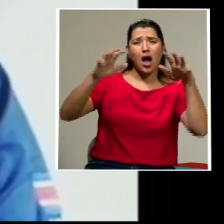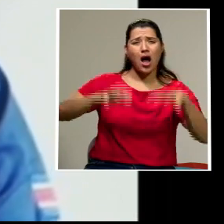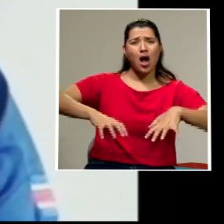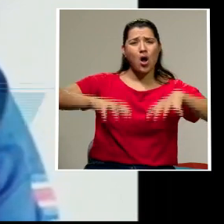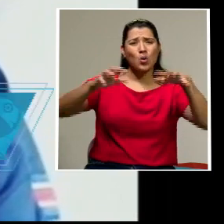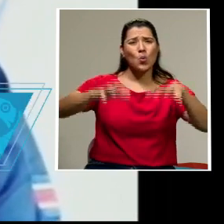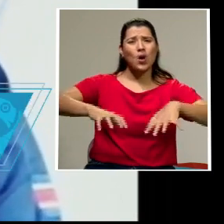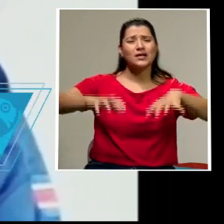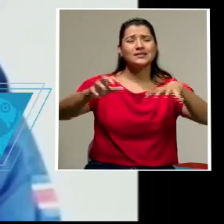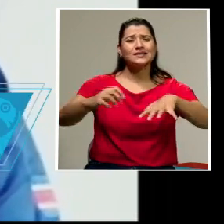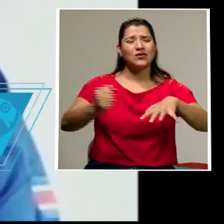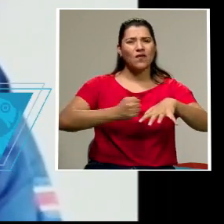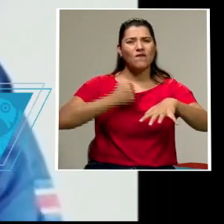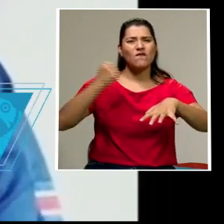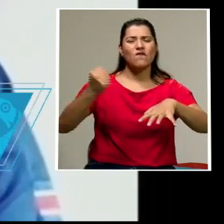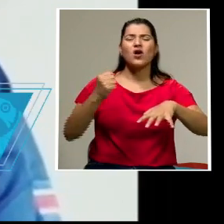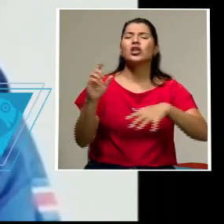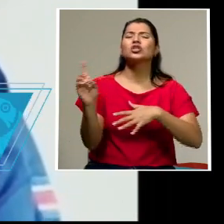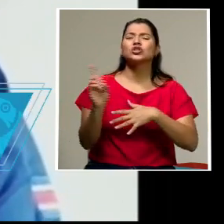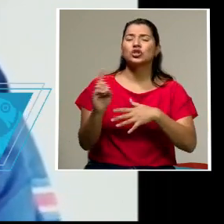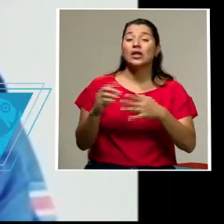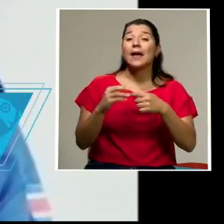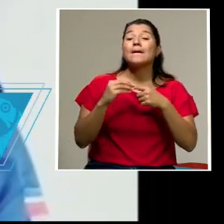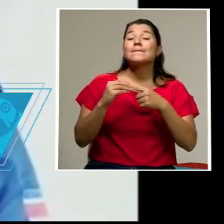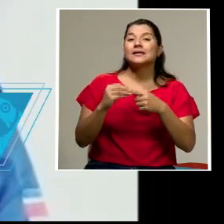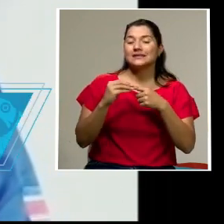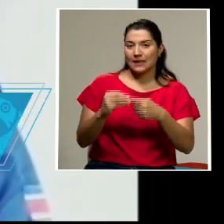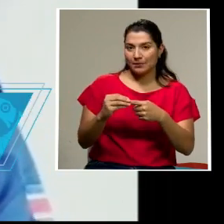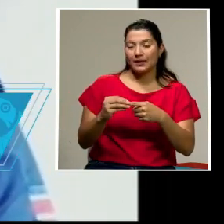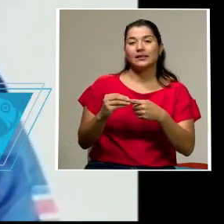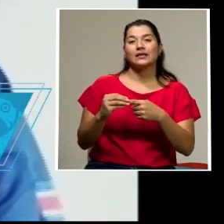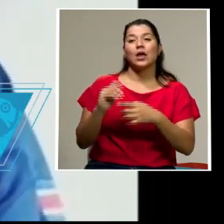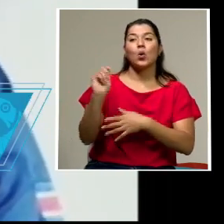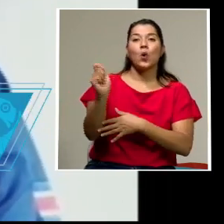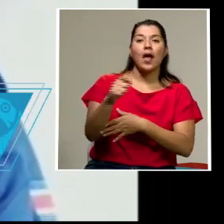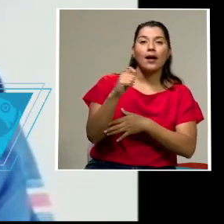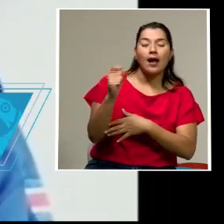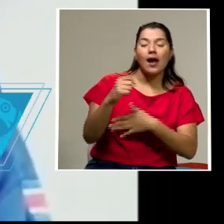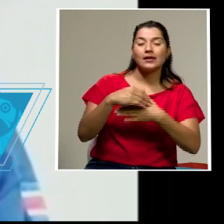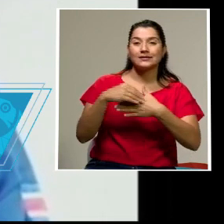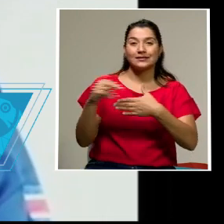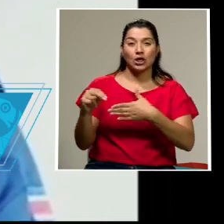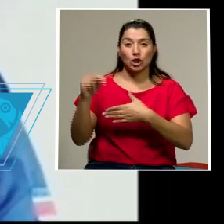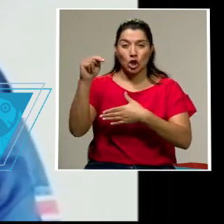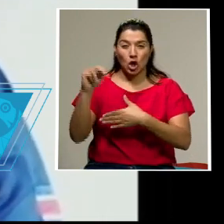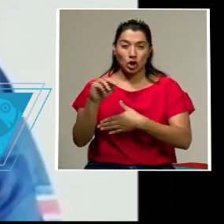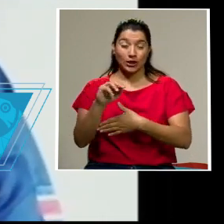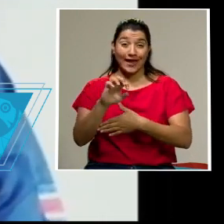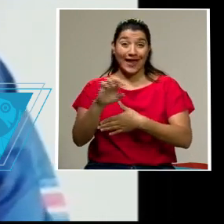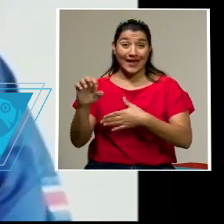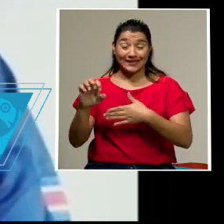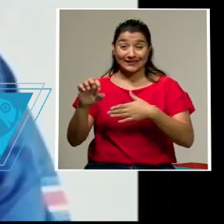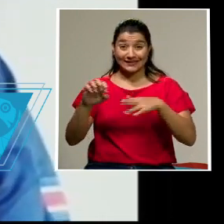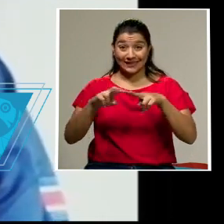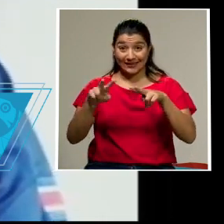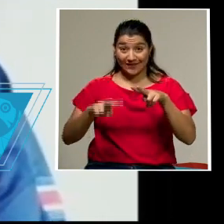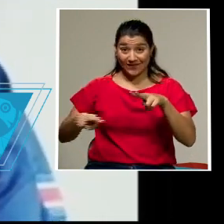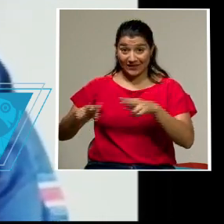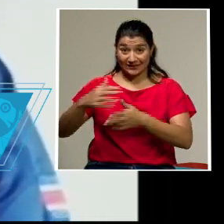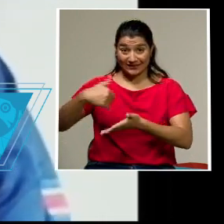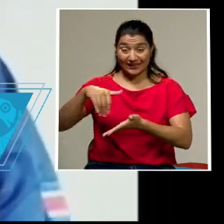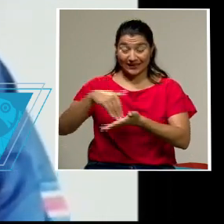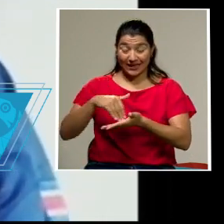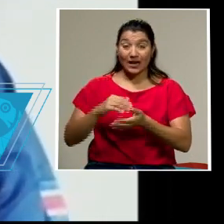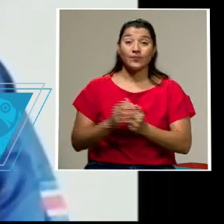sobre todo en el sector oeste del Valle Central, en Guanacaste y en la zona norte, sectores montañosos principalmente. El día de hoy